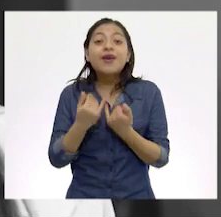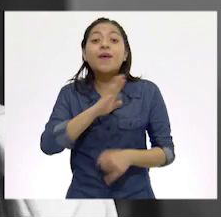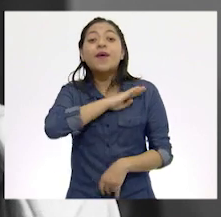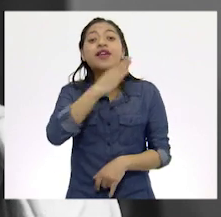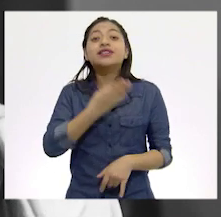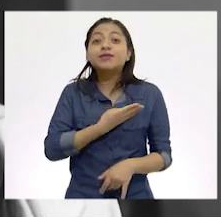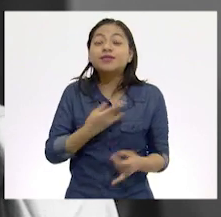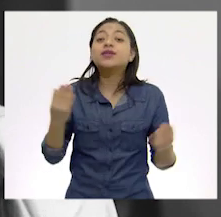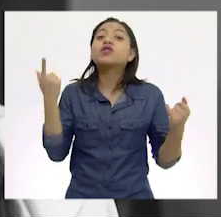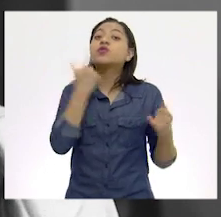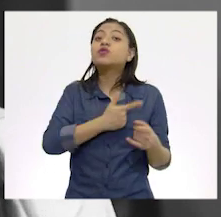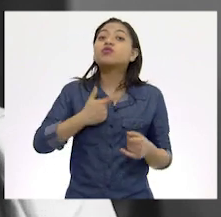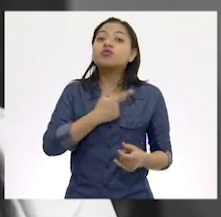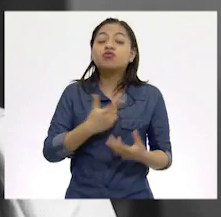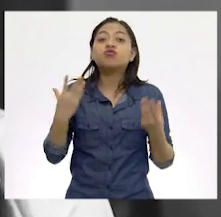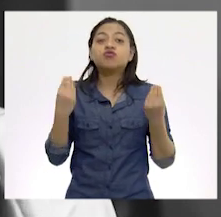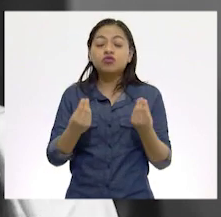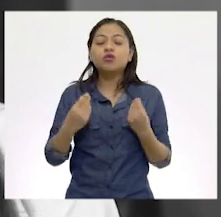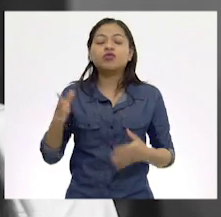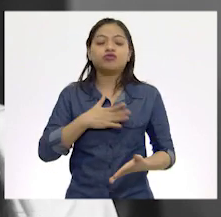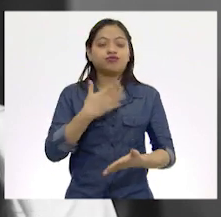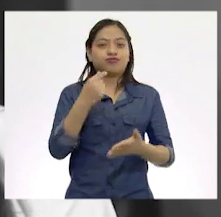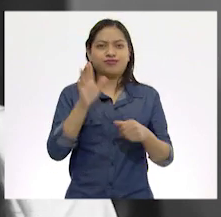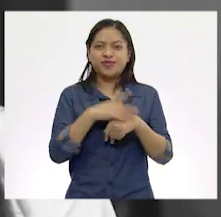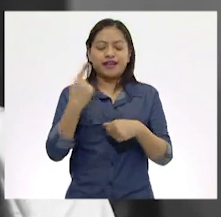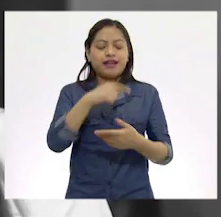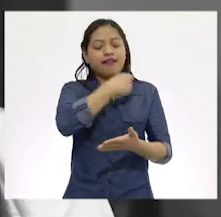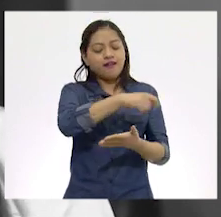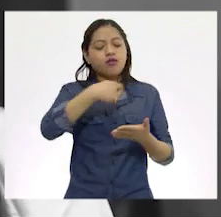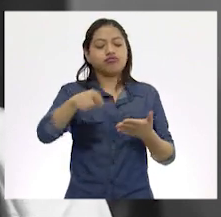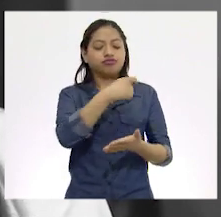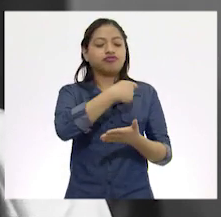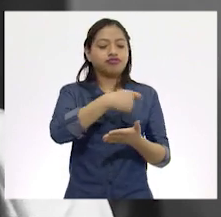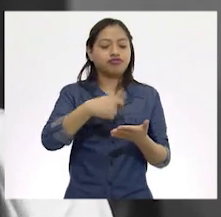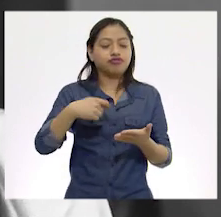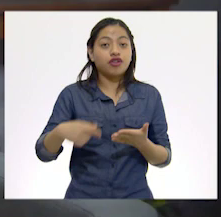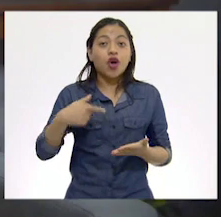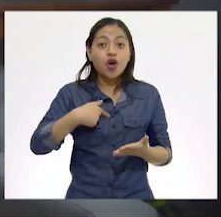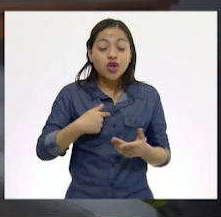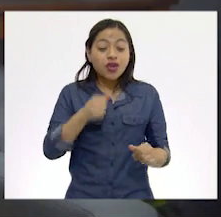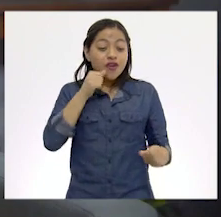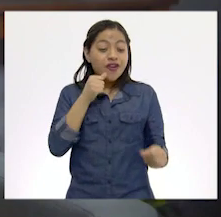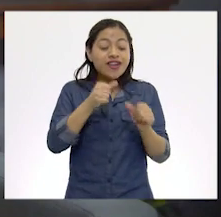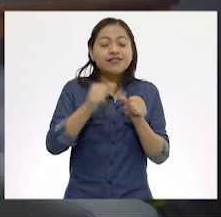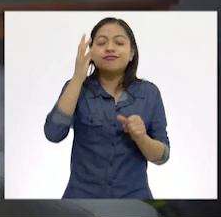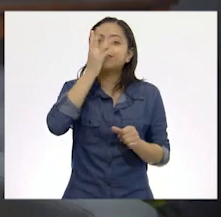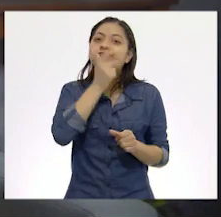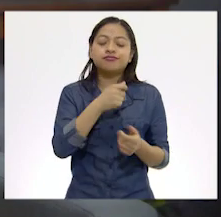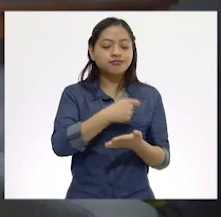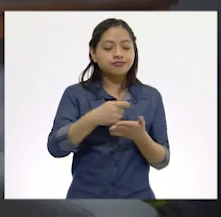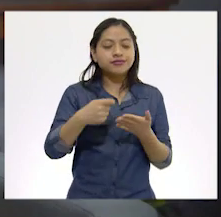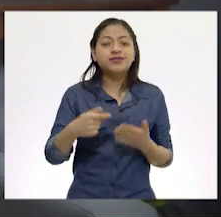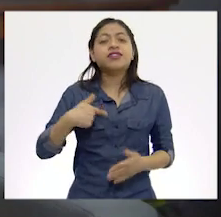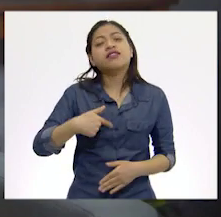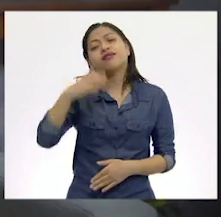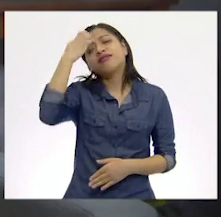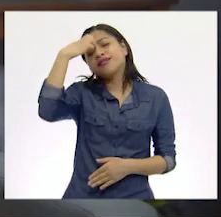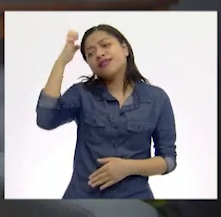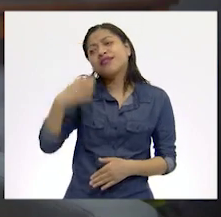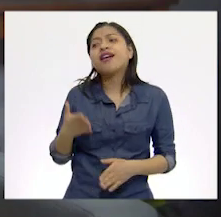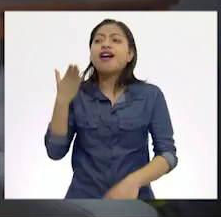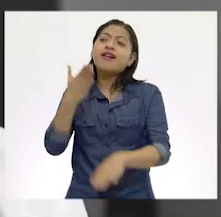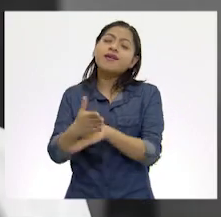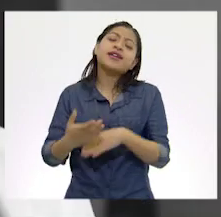gusta porque hay que escribir. Y escribir hago la letra muy bien. Extraño mucho las clases de educación